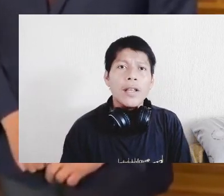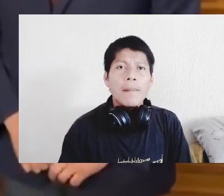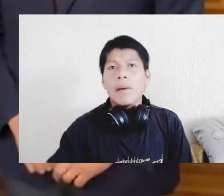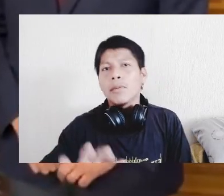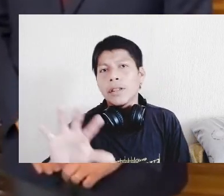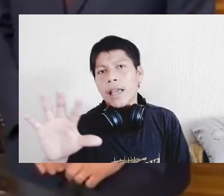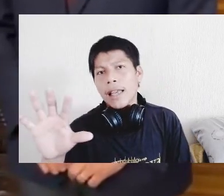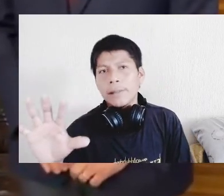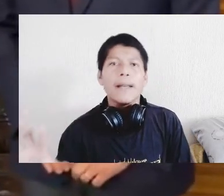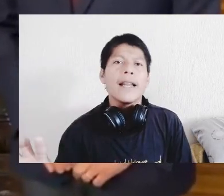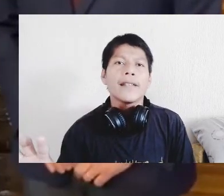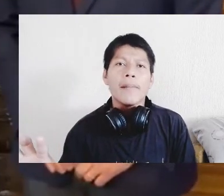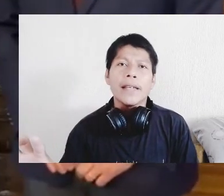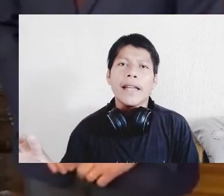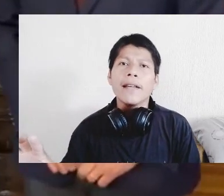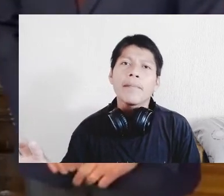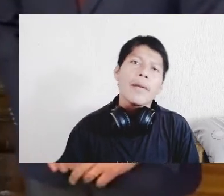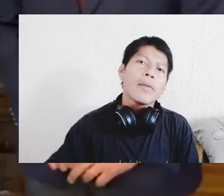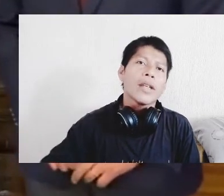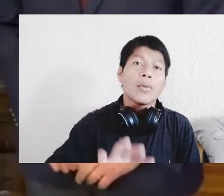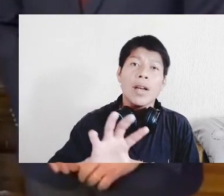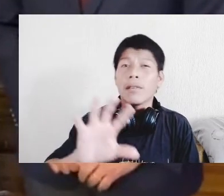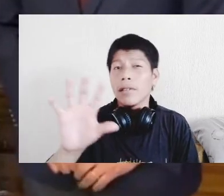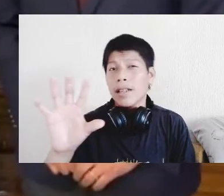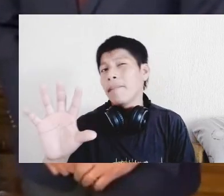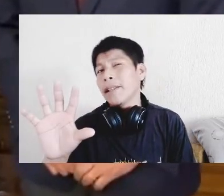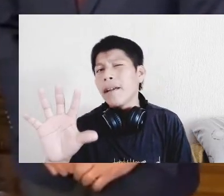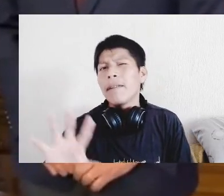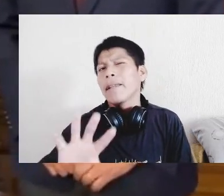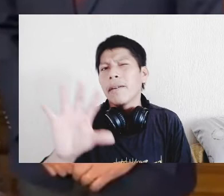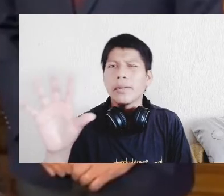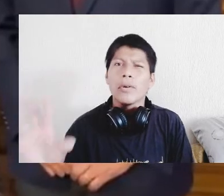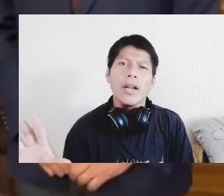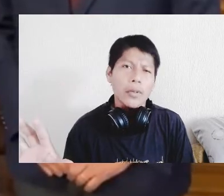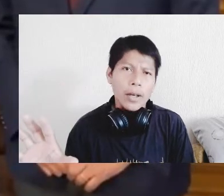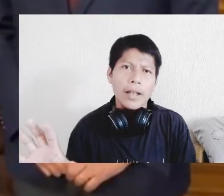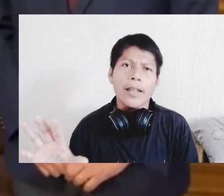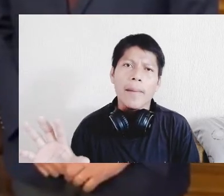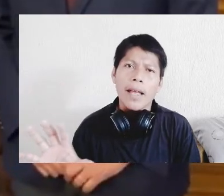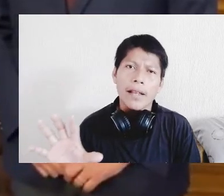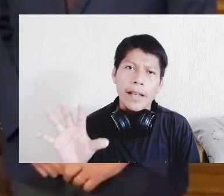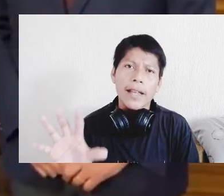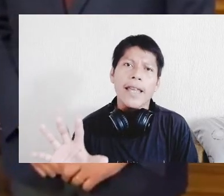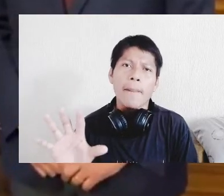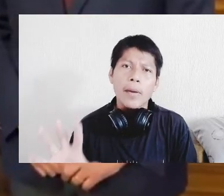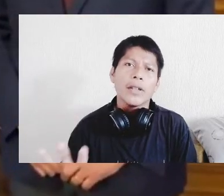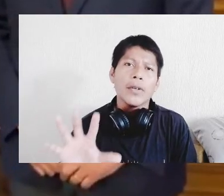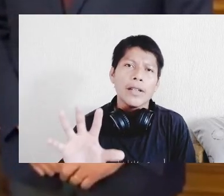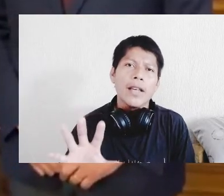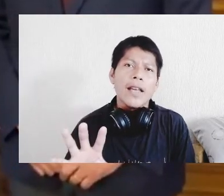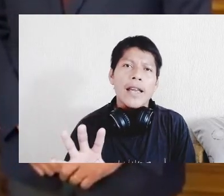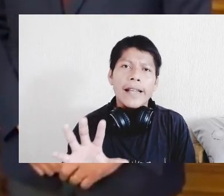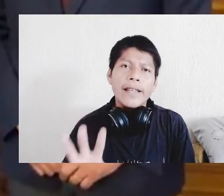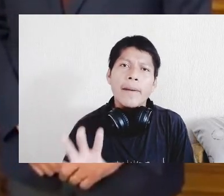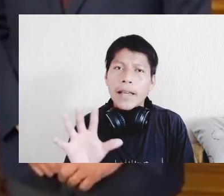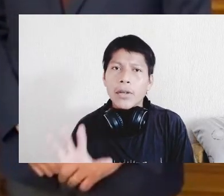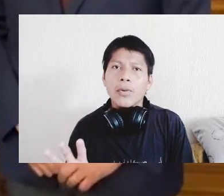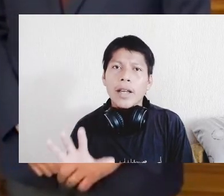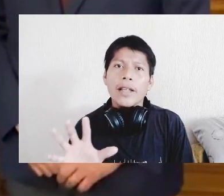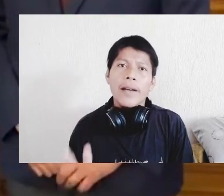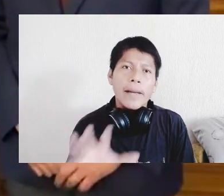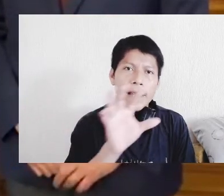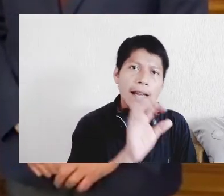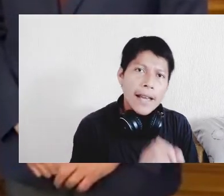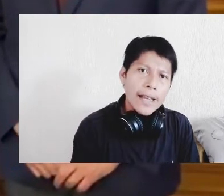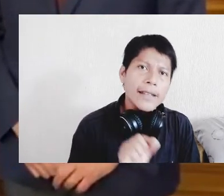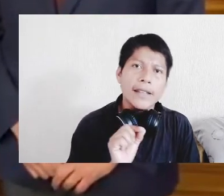esto. Vamos a esperar hasta mañana y vamos a tocar, lamentablemente vamos a volver a tocar el tema de Anaya, pero señores, el tema que quiero